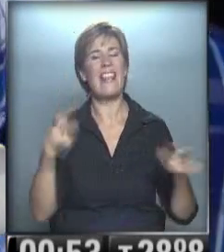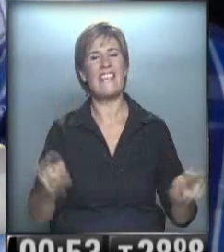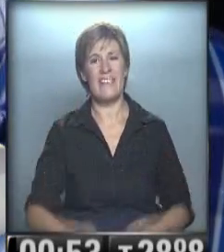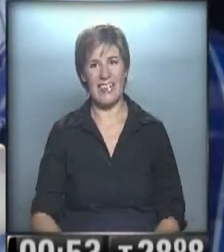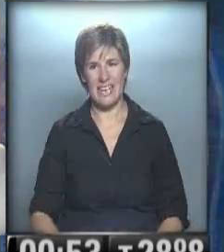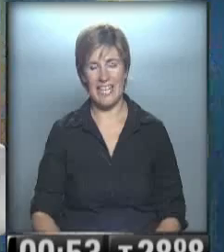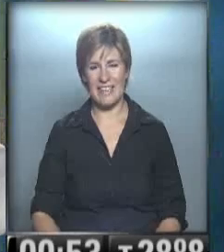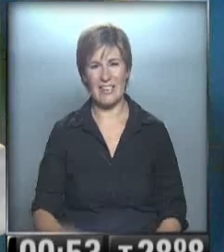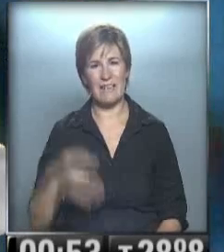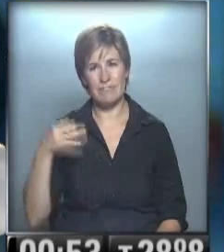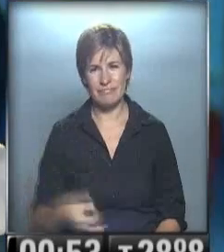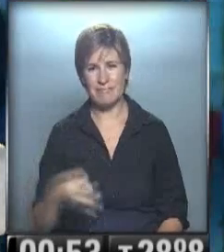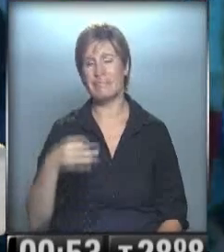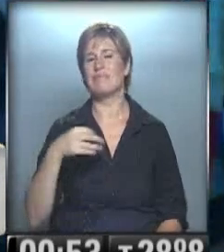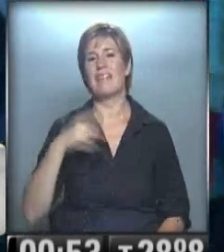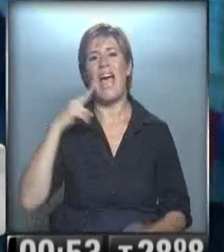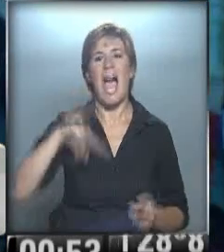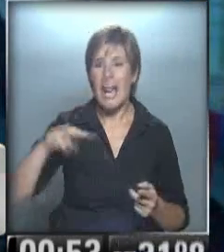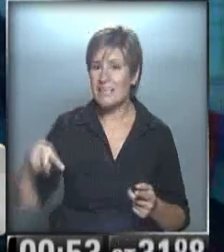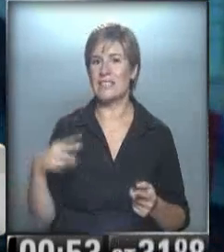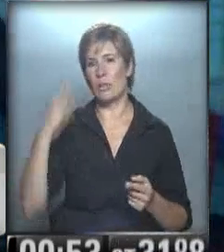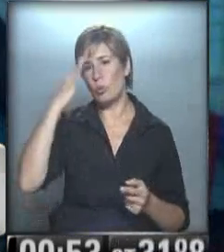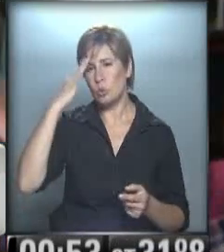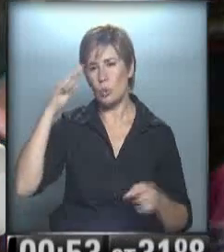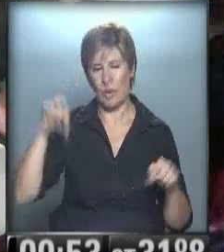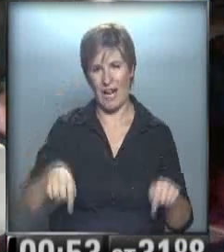cuestiones artísticos culturales, que evidentemente